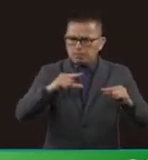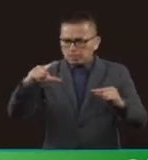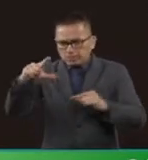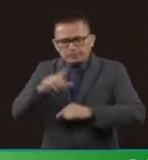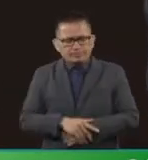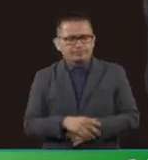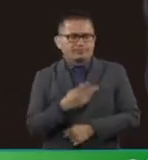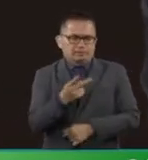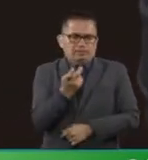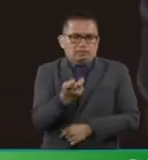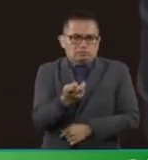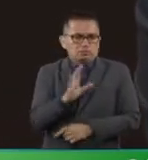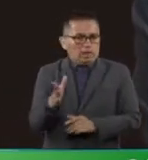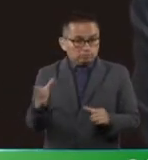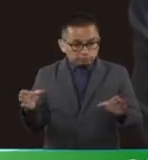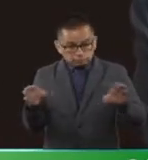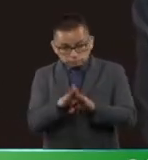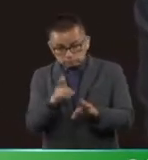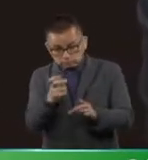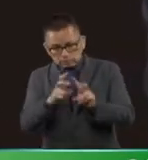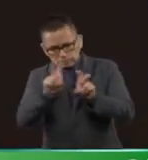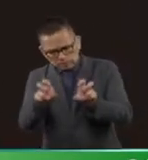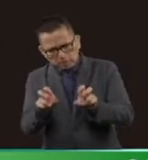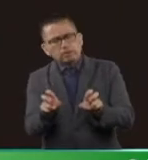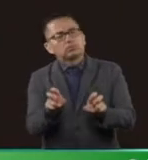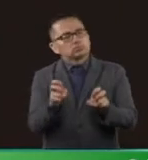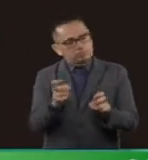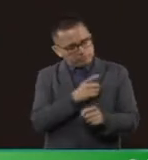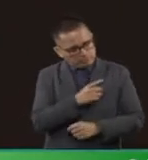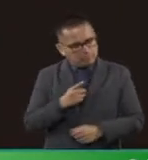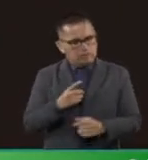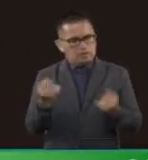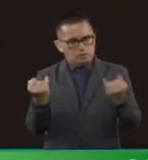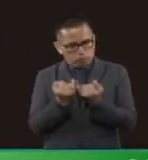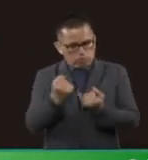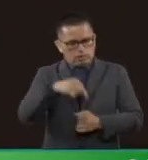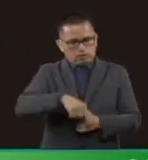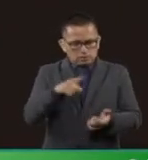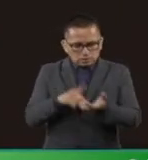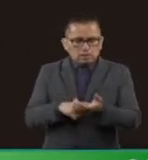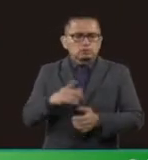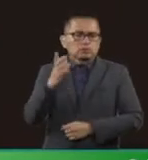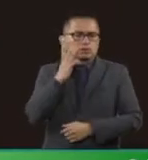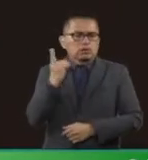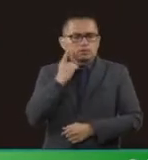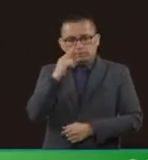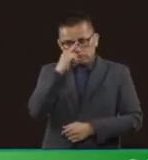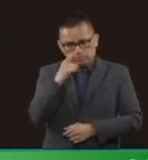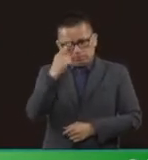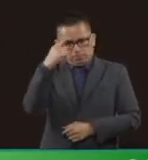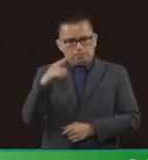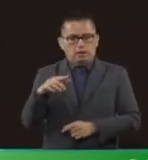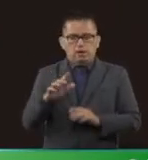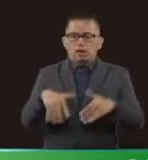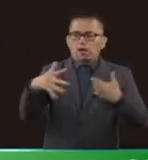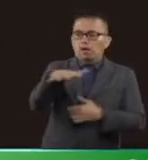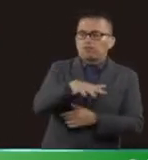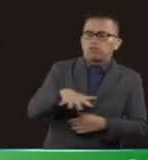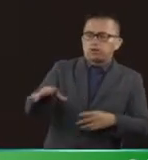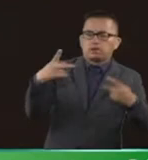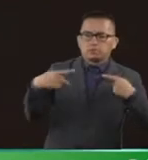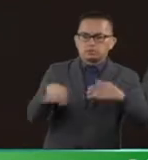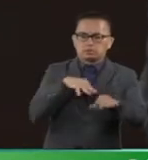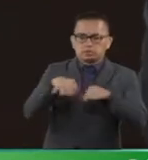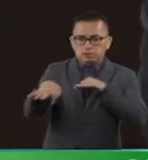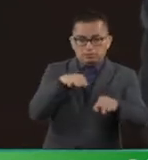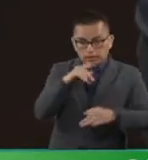Cámara que generar nuevas condiciones para que la mayoría de las y los trabajadores no tengan